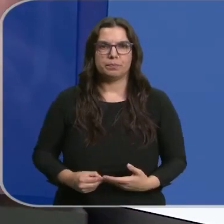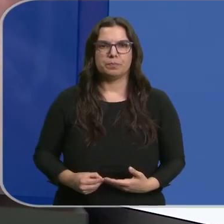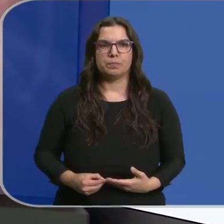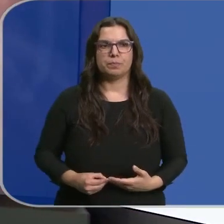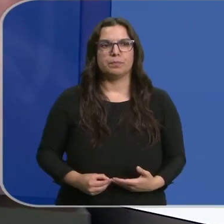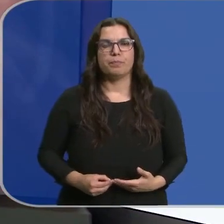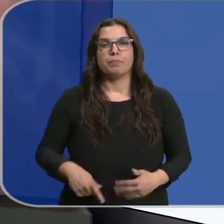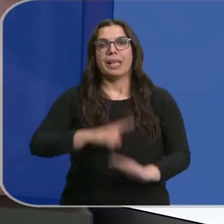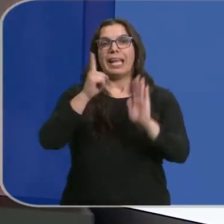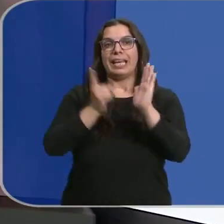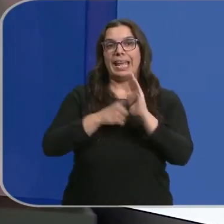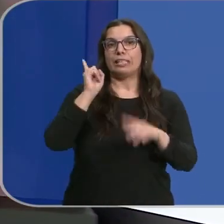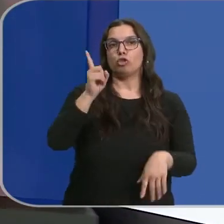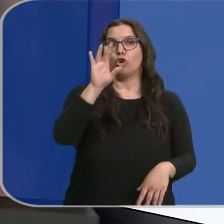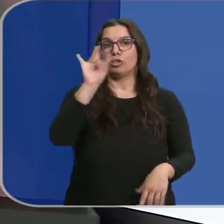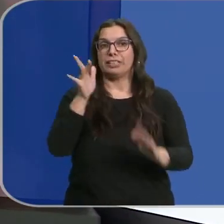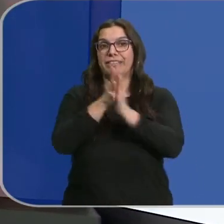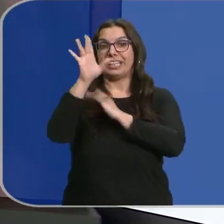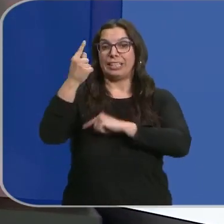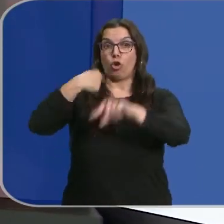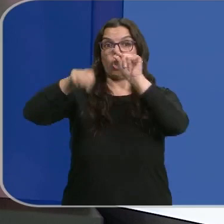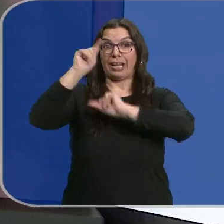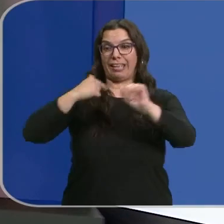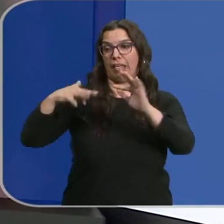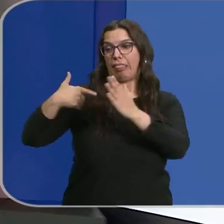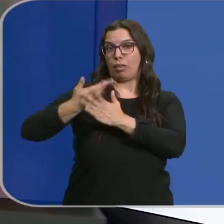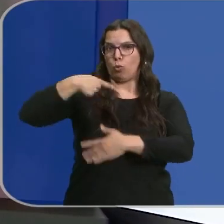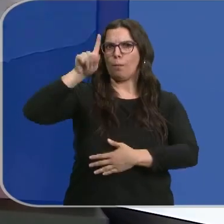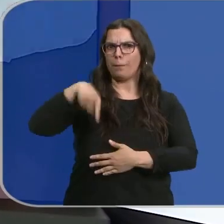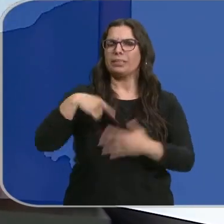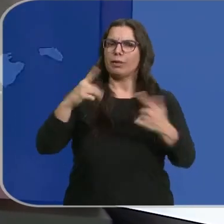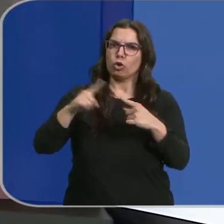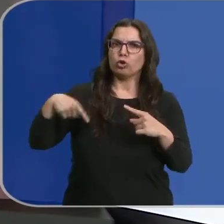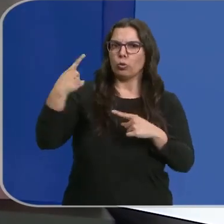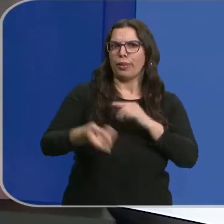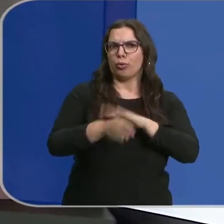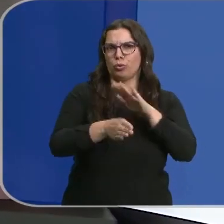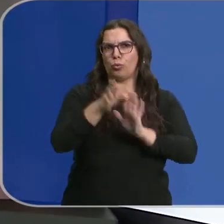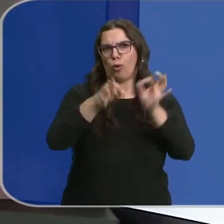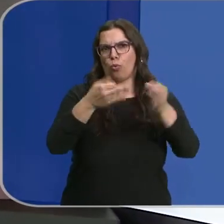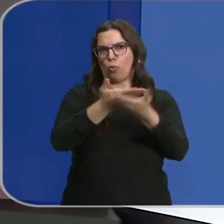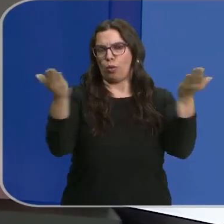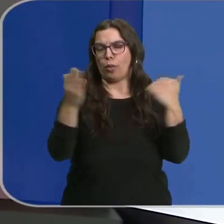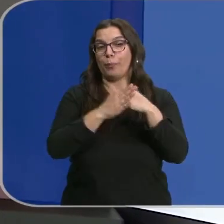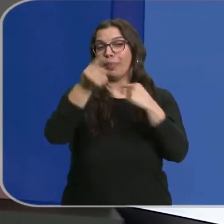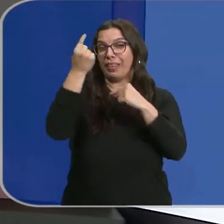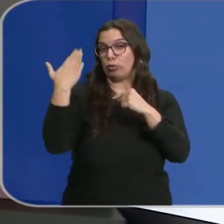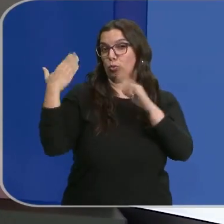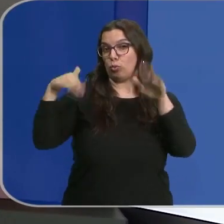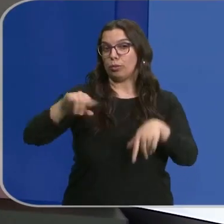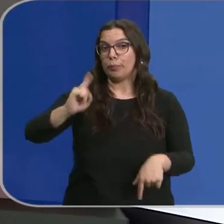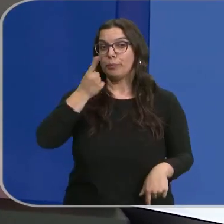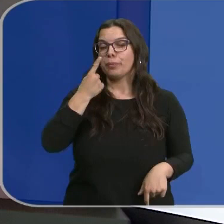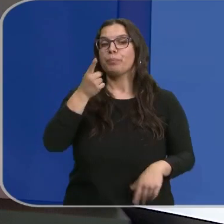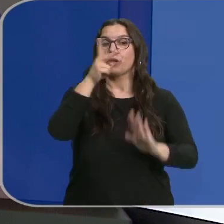La corrección de la ley del solo sí es sí lleva en vigor algo más de un mes, pero sus efectos aún persisten en los juzgados. Según los últimos datos disponibles,